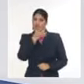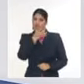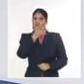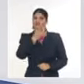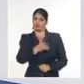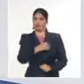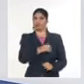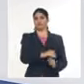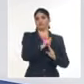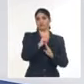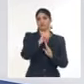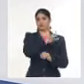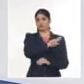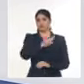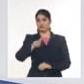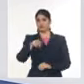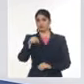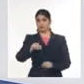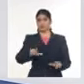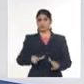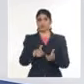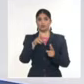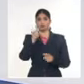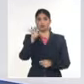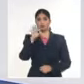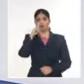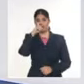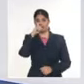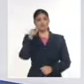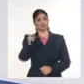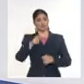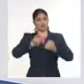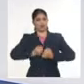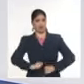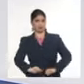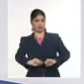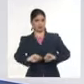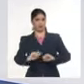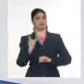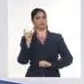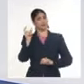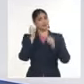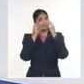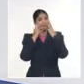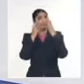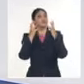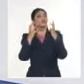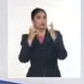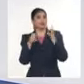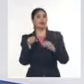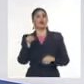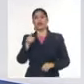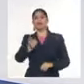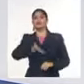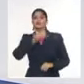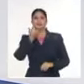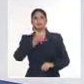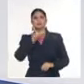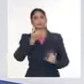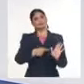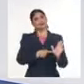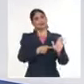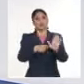Castro Ruz al cumplirse 98 años de su natalicio. En la conmemoración se expuso la luz visionaria y guía del